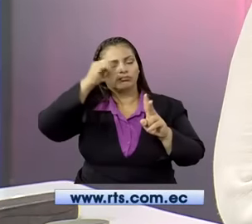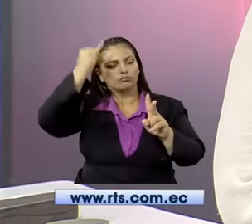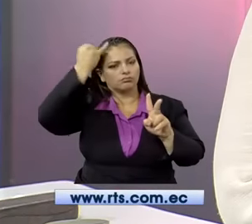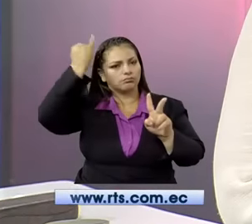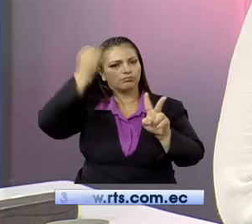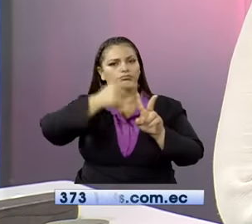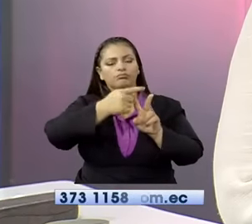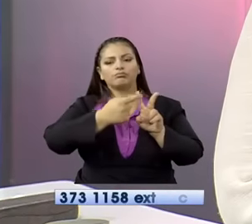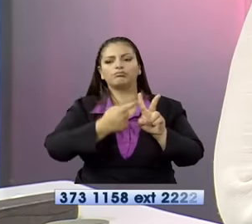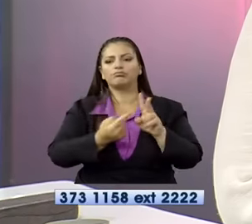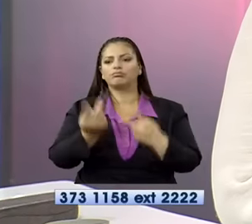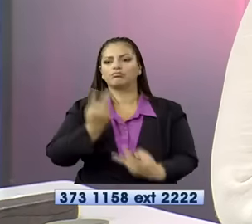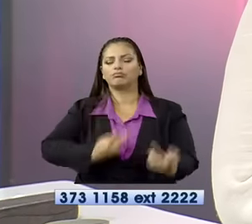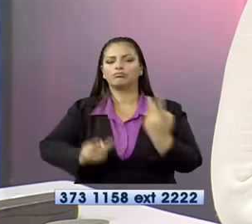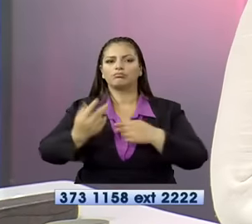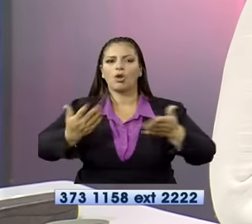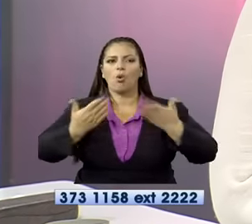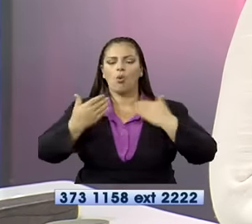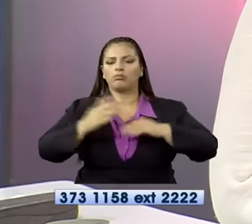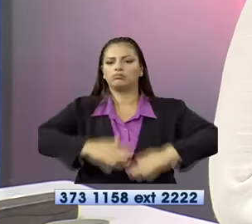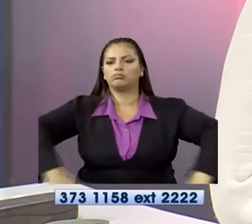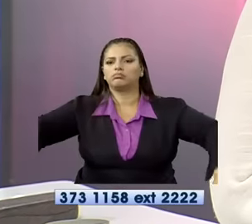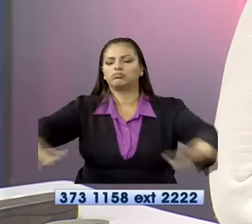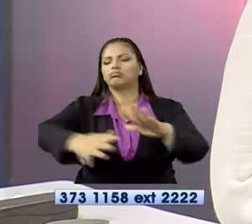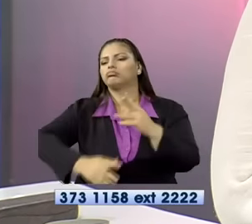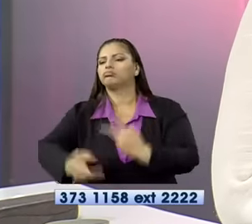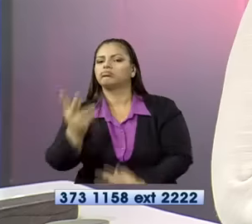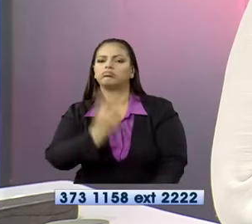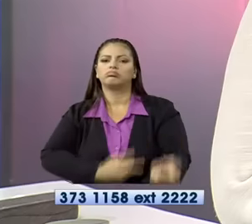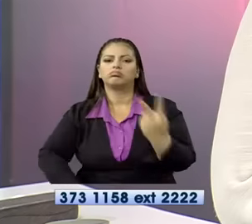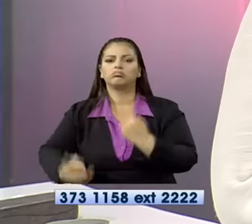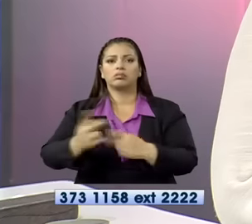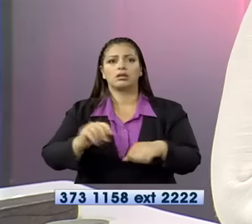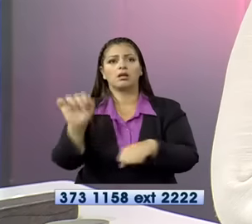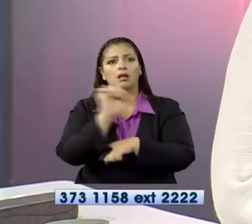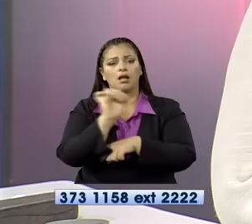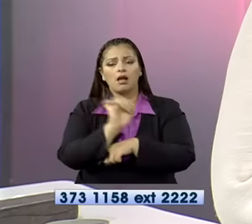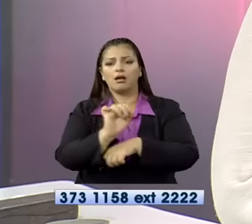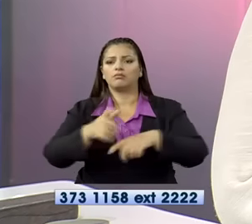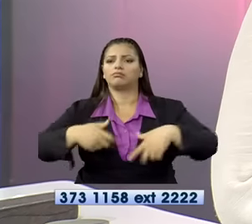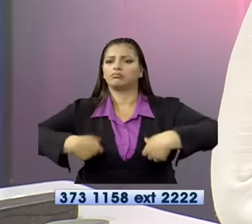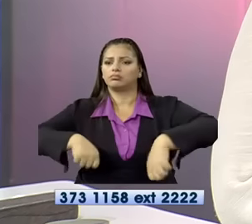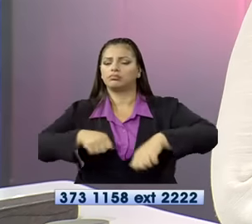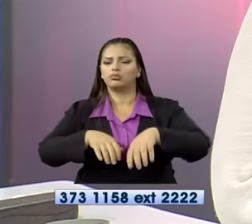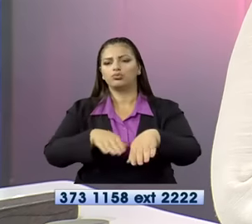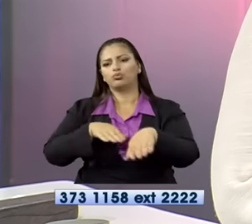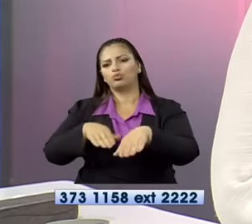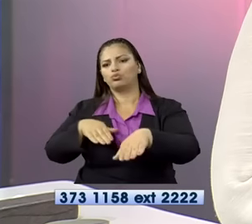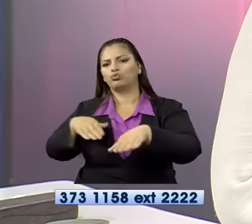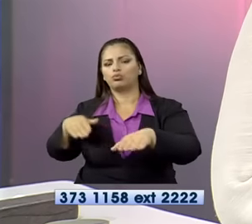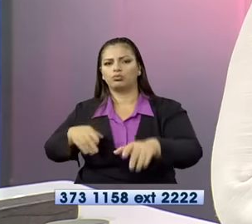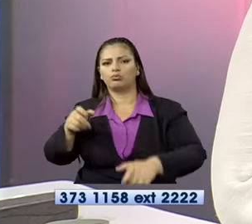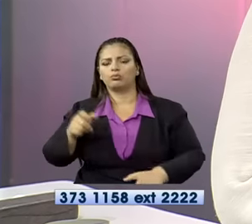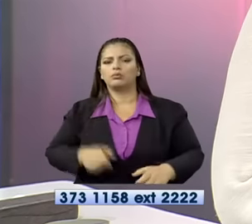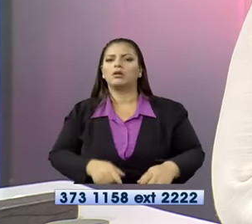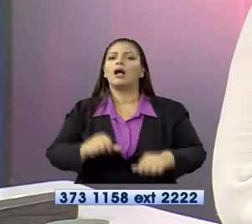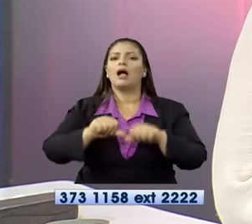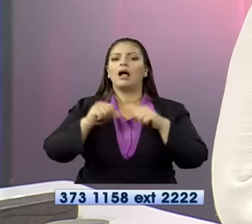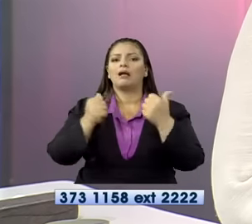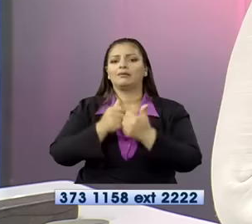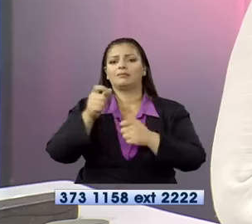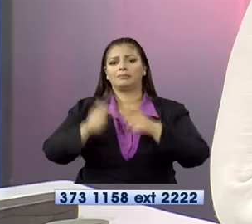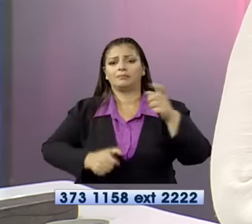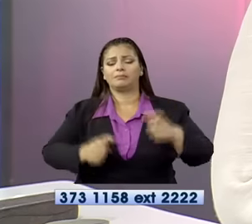Guayaquil durante el fin de semana Los candidatos participaron de una caravana que contó también con la presencia de los aspirantes por Alianza